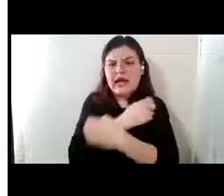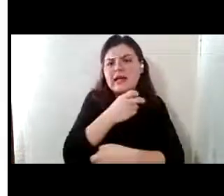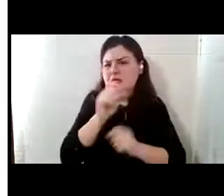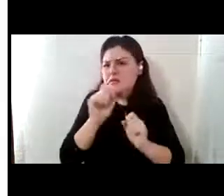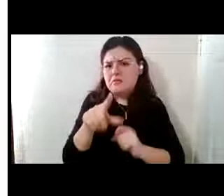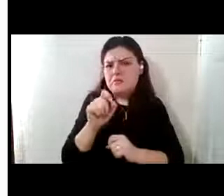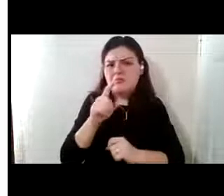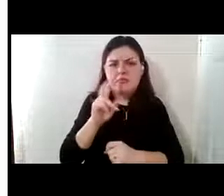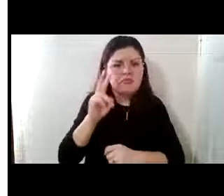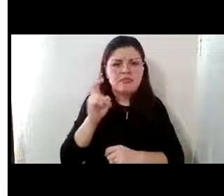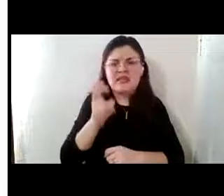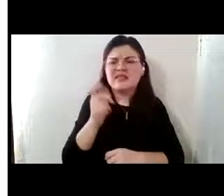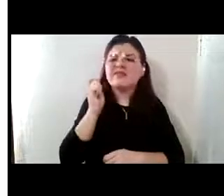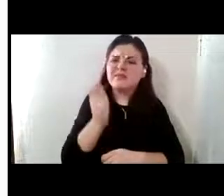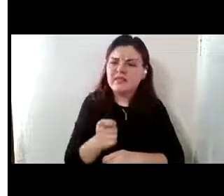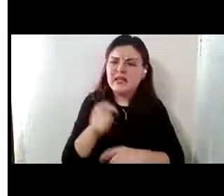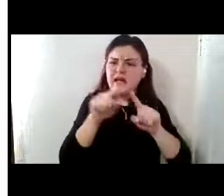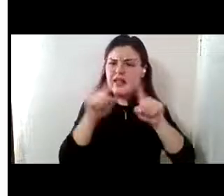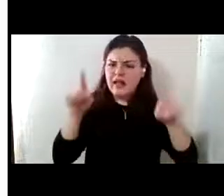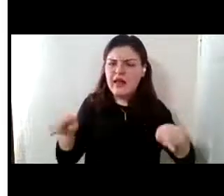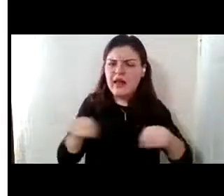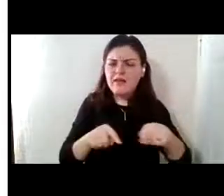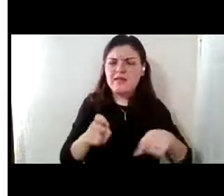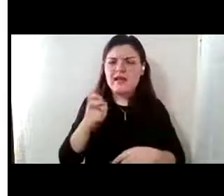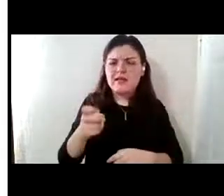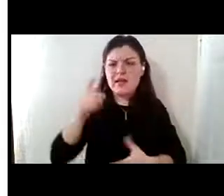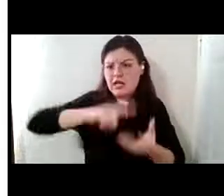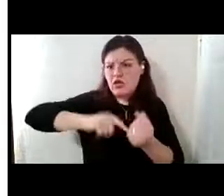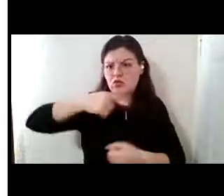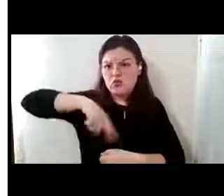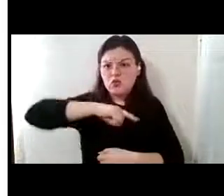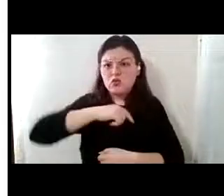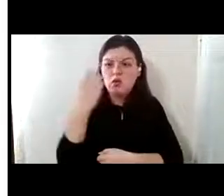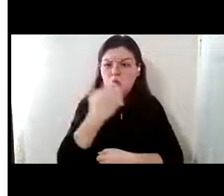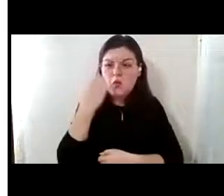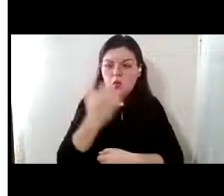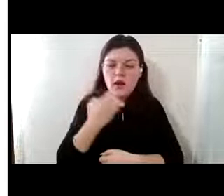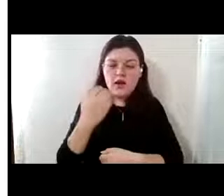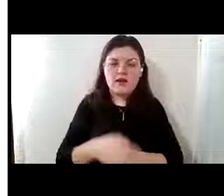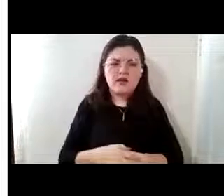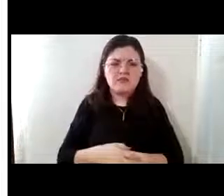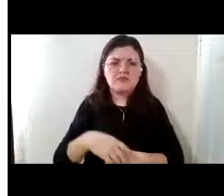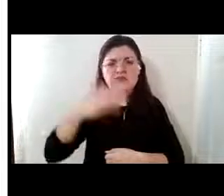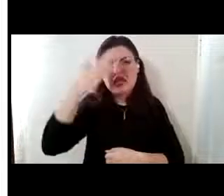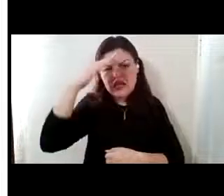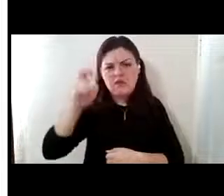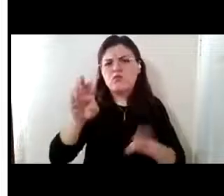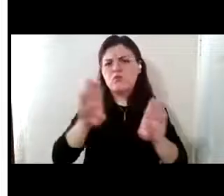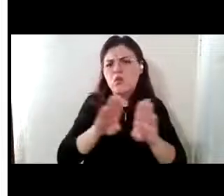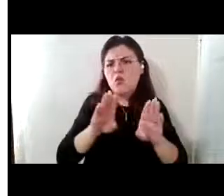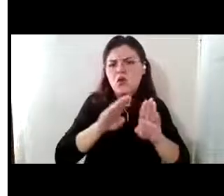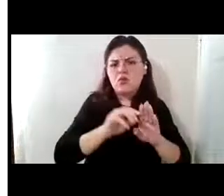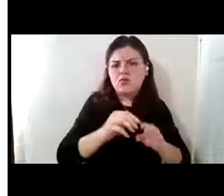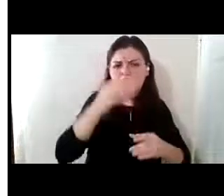¿Qué es esto del modelo educativo? Dentro de nuestra educación formal, sabemos que existe un tanto de formación y un tanto de